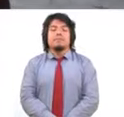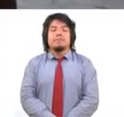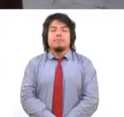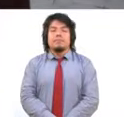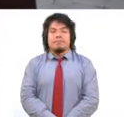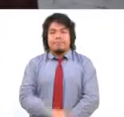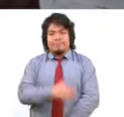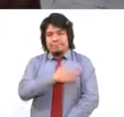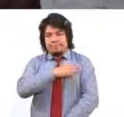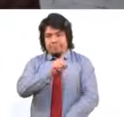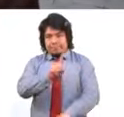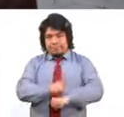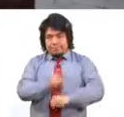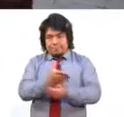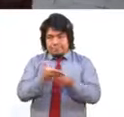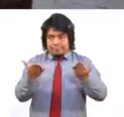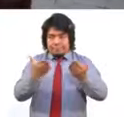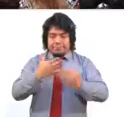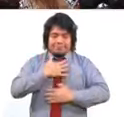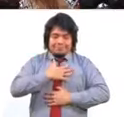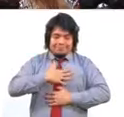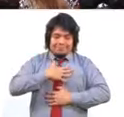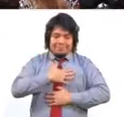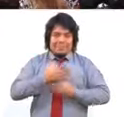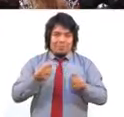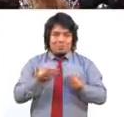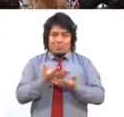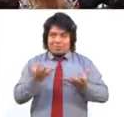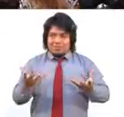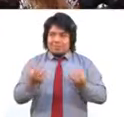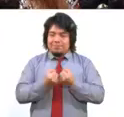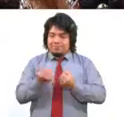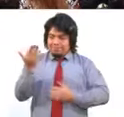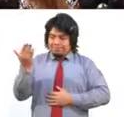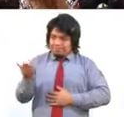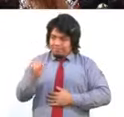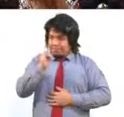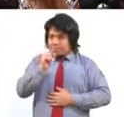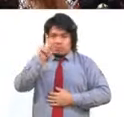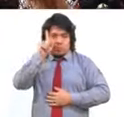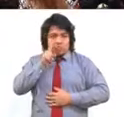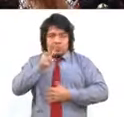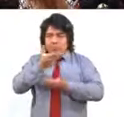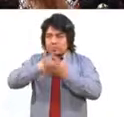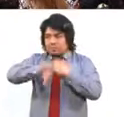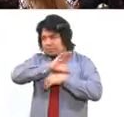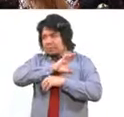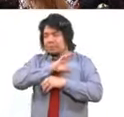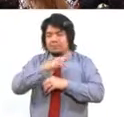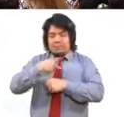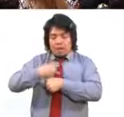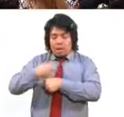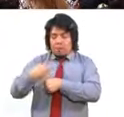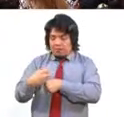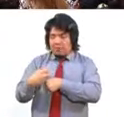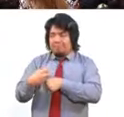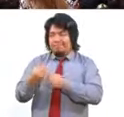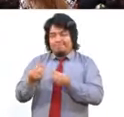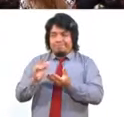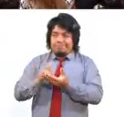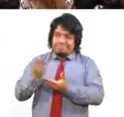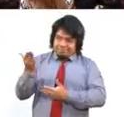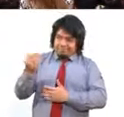Muy buenos días, es un gusto estar aquí, jefa de gobierno. Muchas gracias por la invitación y